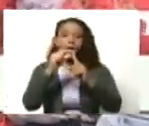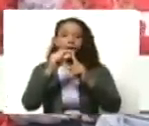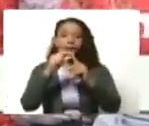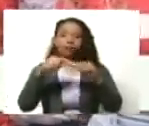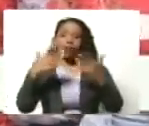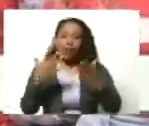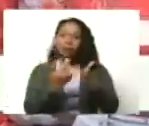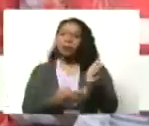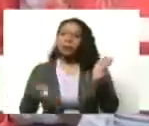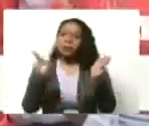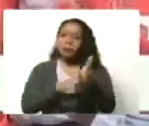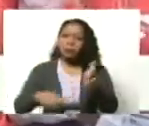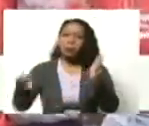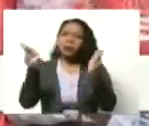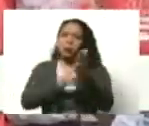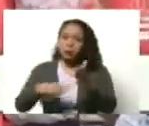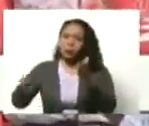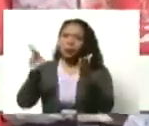que se ha repetido varias veces.